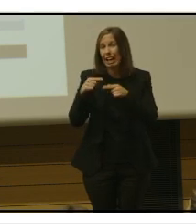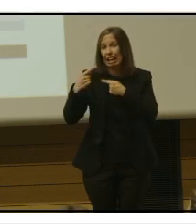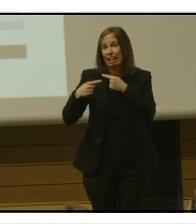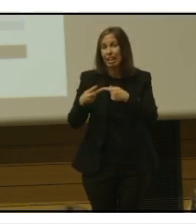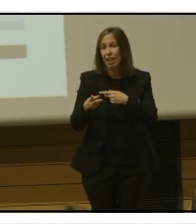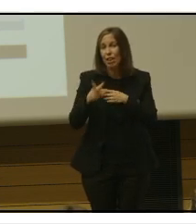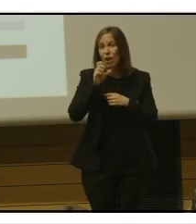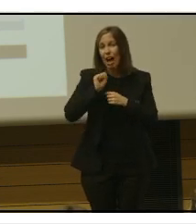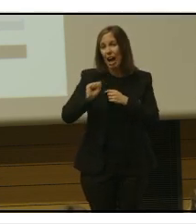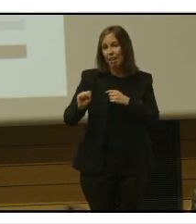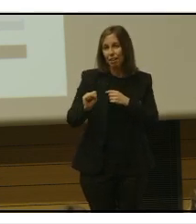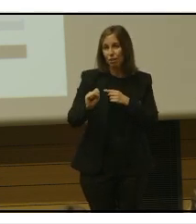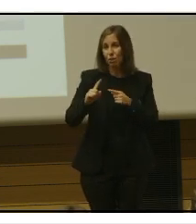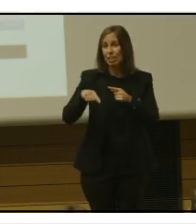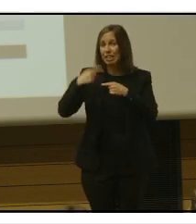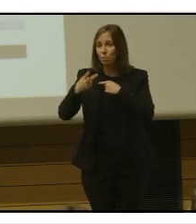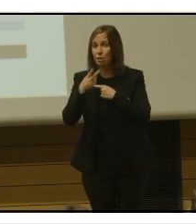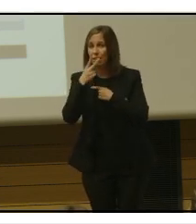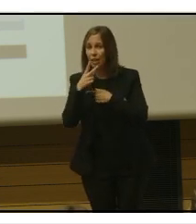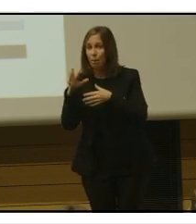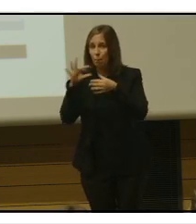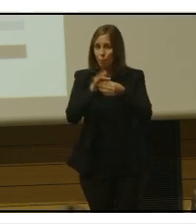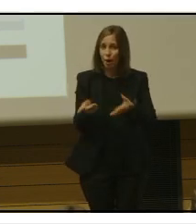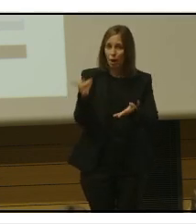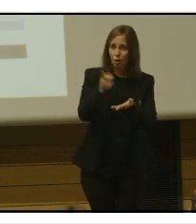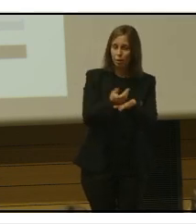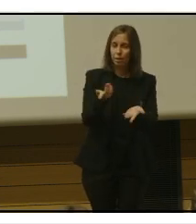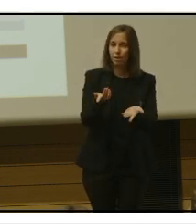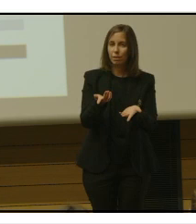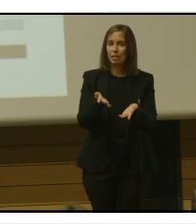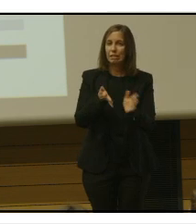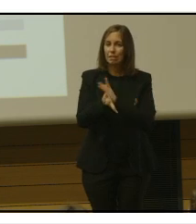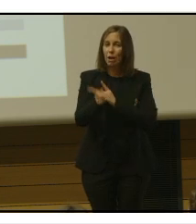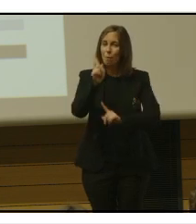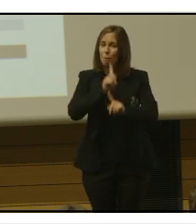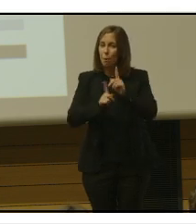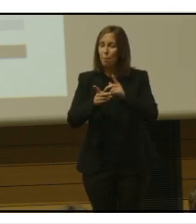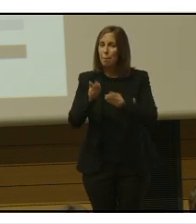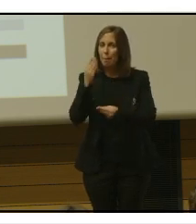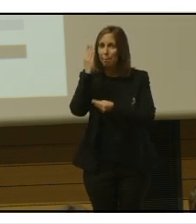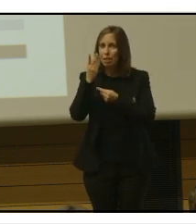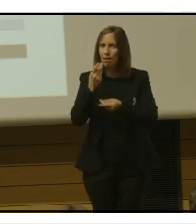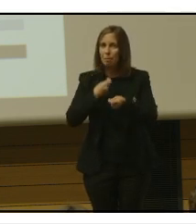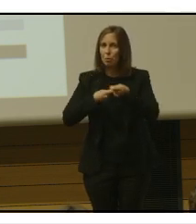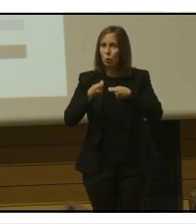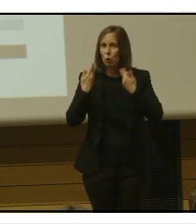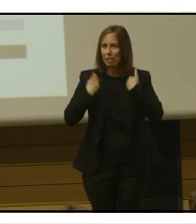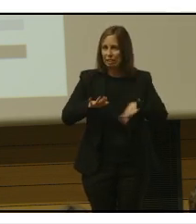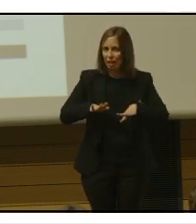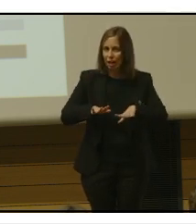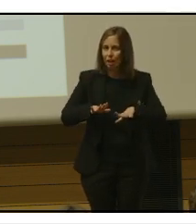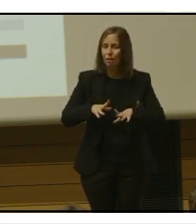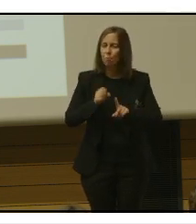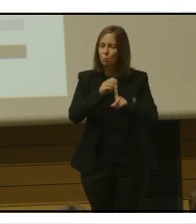consumo de tabaco y que este problema que nosotros pensábamos que estábamos controlando, aunque fuese un poquito desde una perspectiva de salud pública, realmente no lo